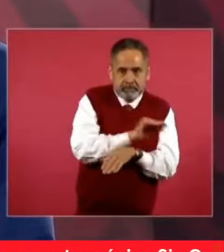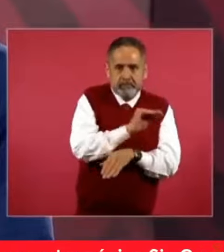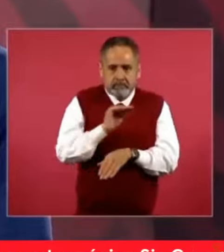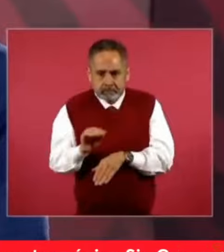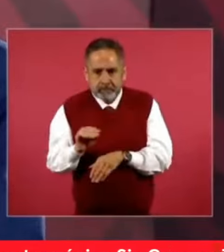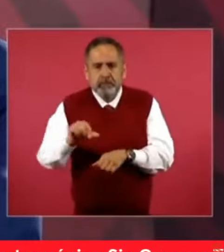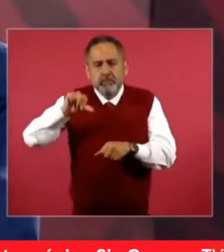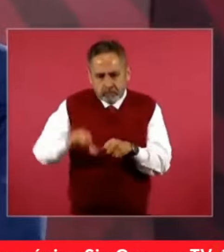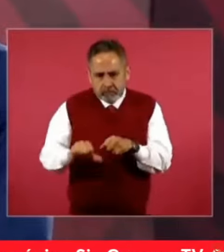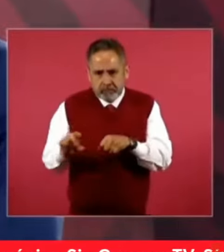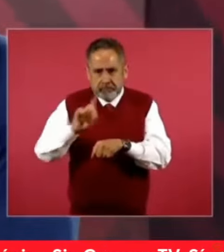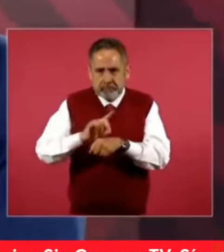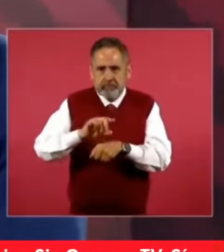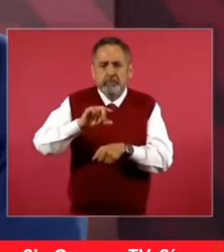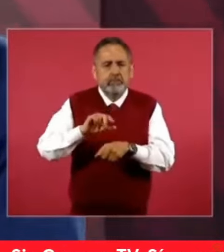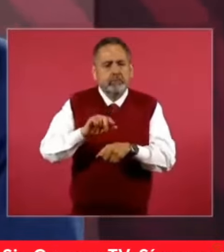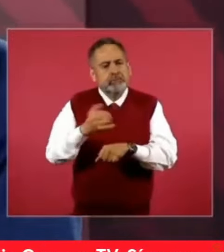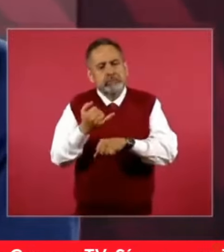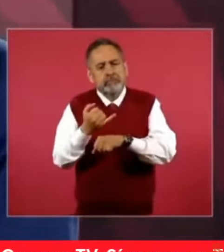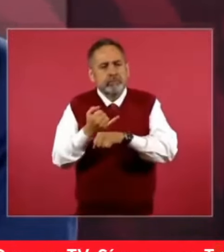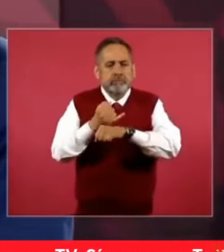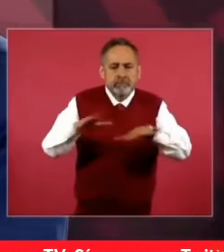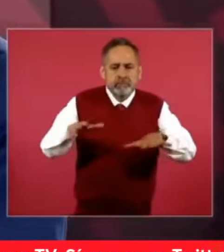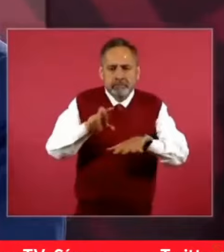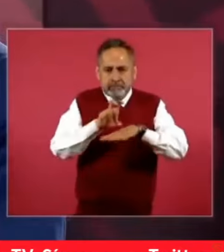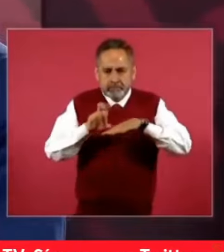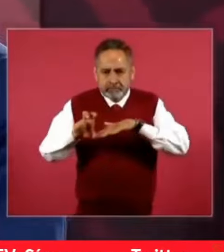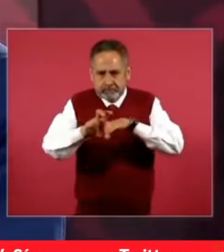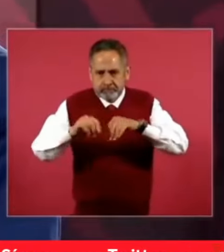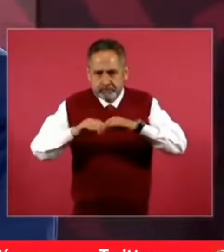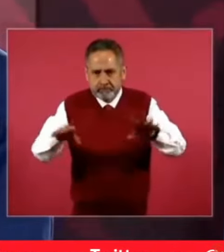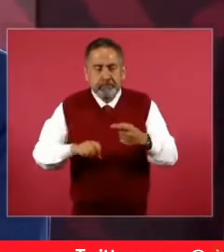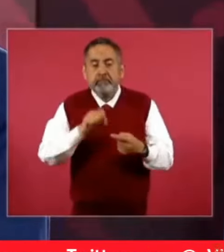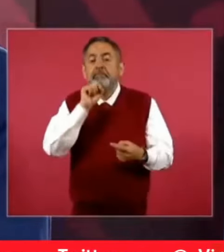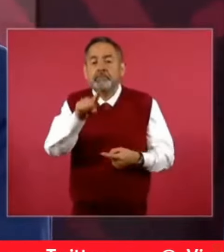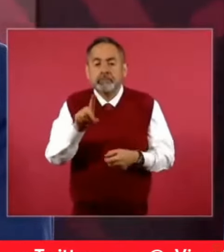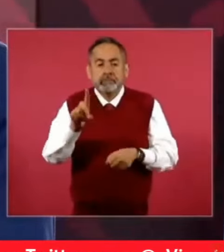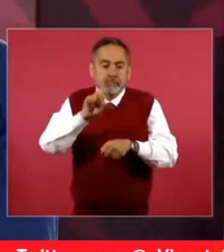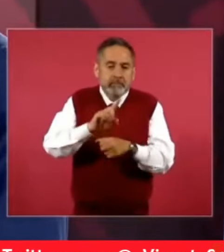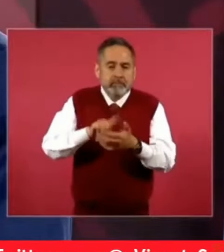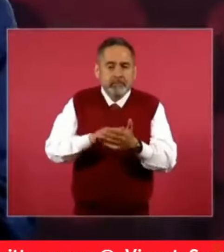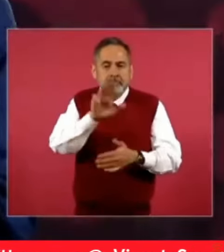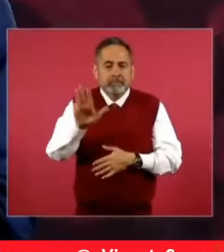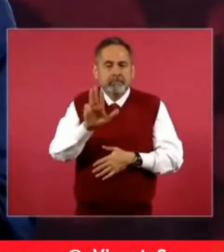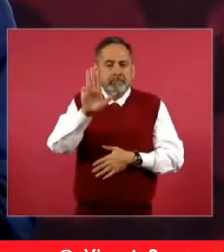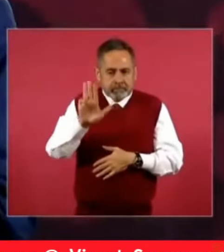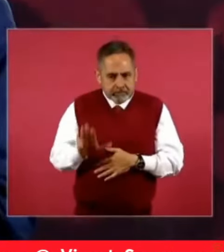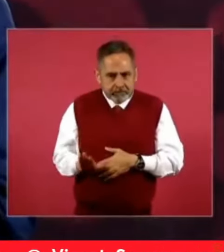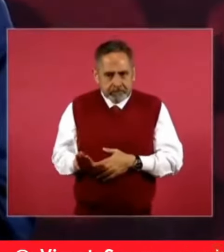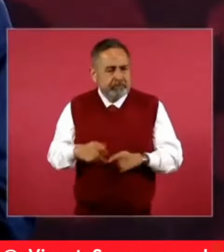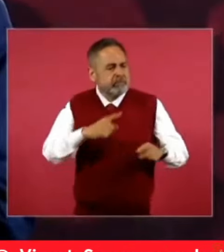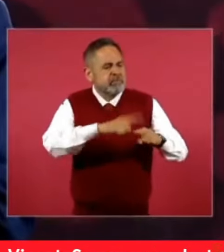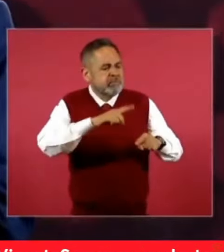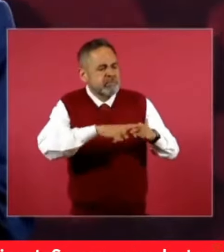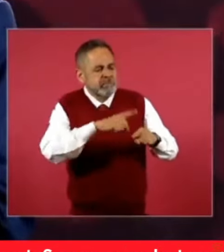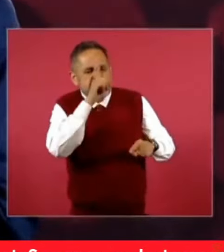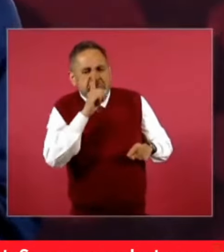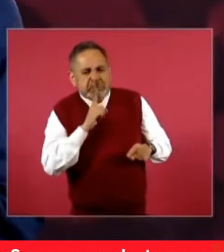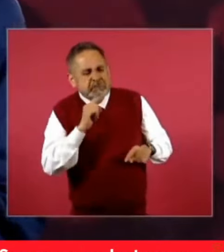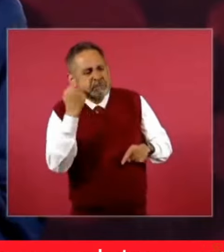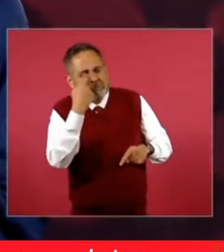y también, como es miércoles, el quién es quién en las mentiras. Eso es lo que tenemos